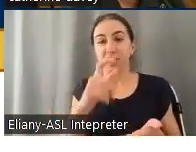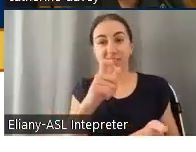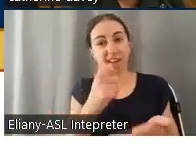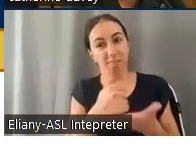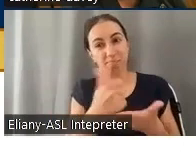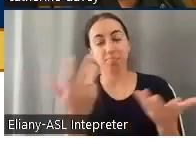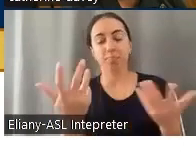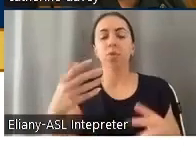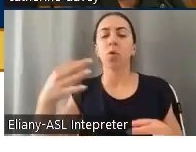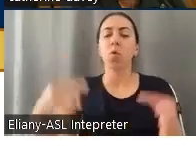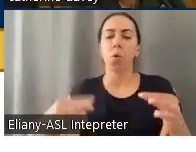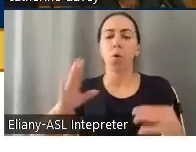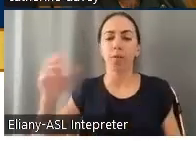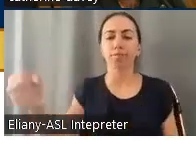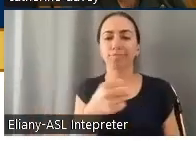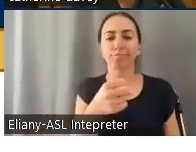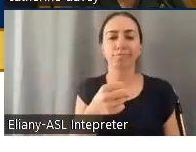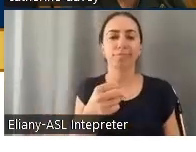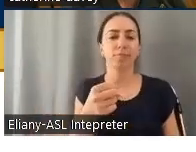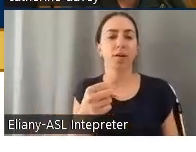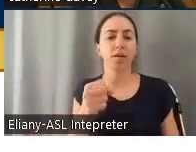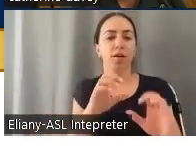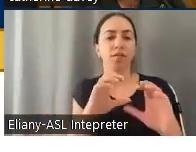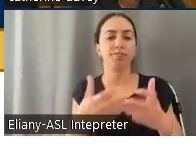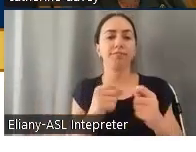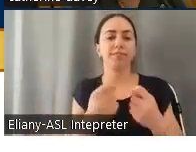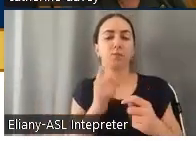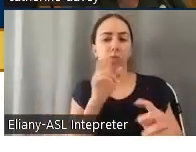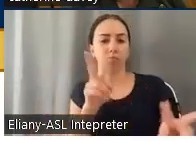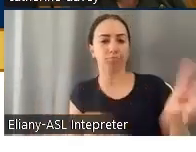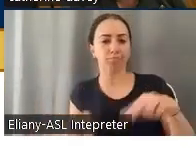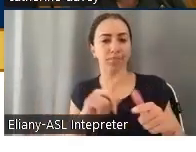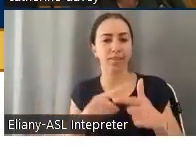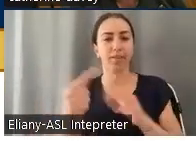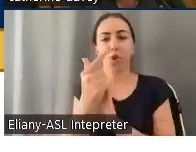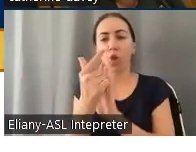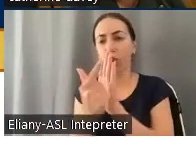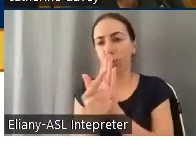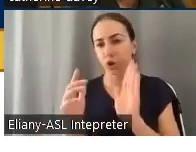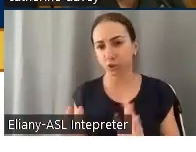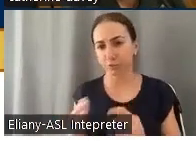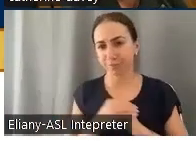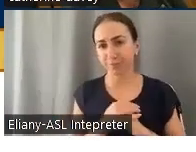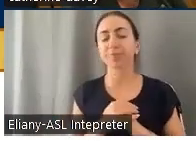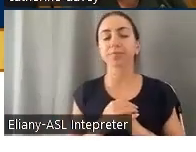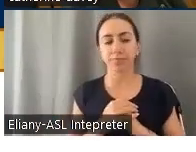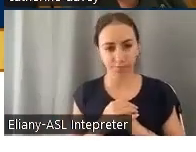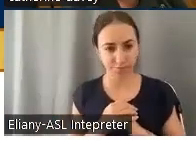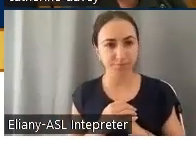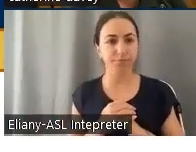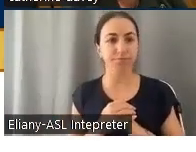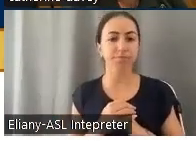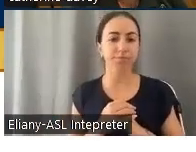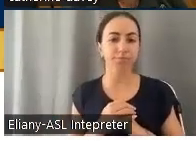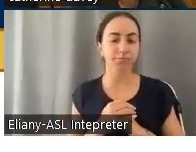necesitaba ayuda y no podía em, tomar decisiones en su día a día. Entonces la corte creó un comité y